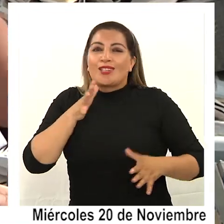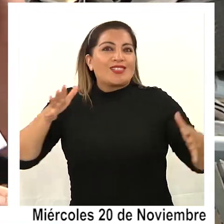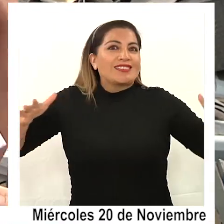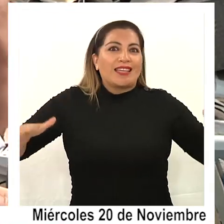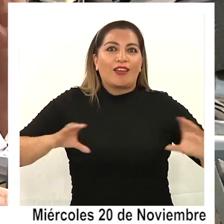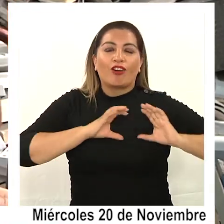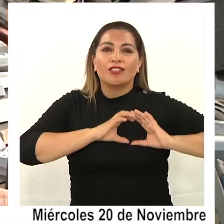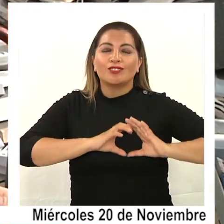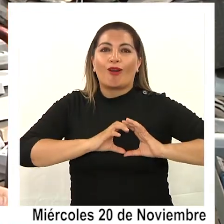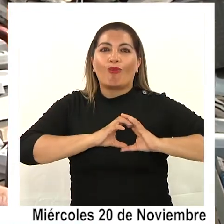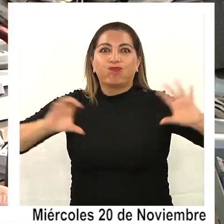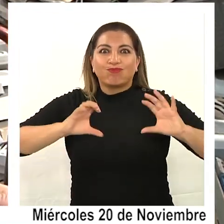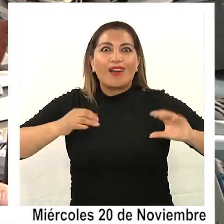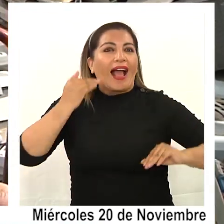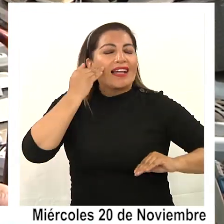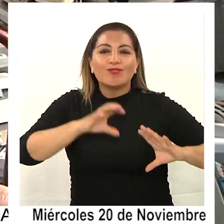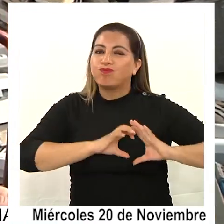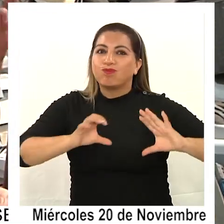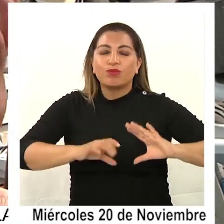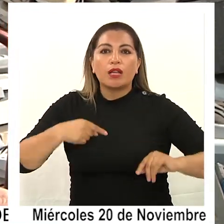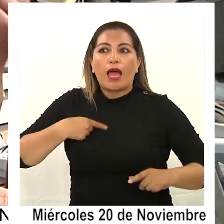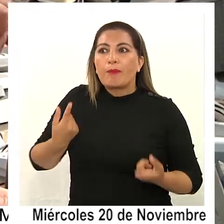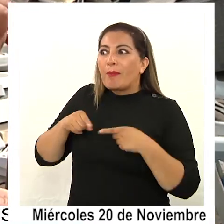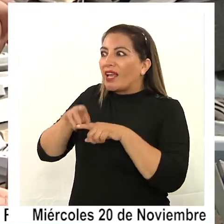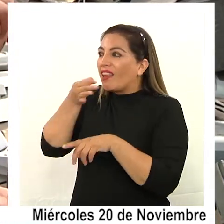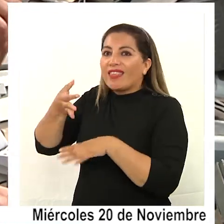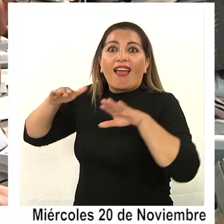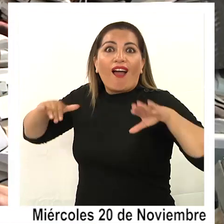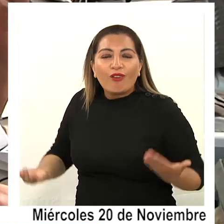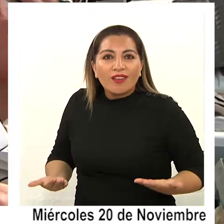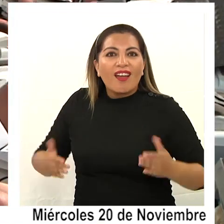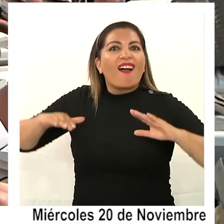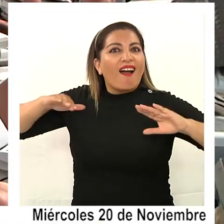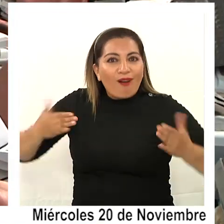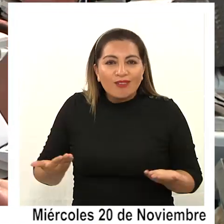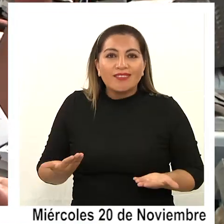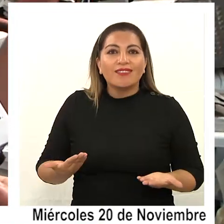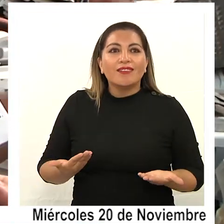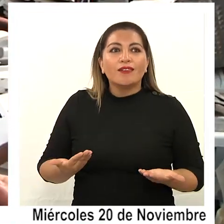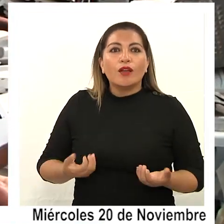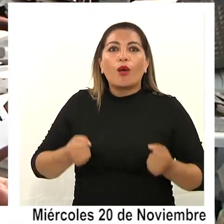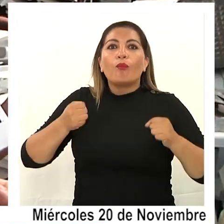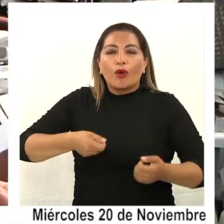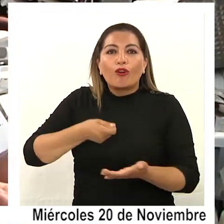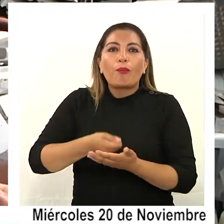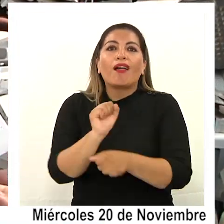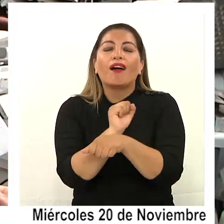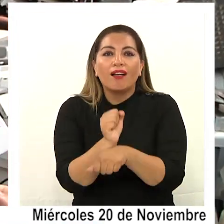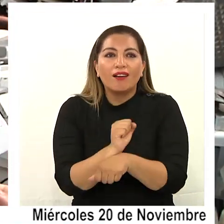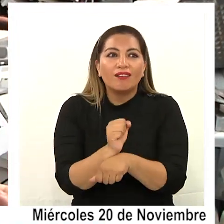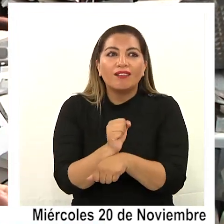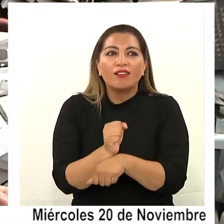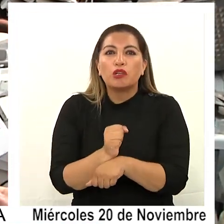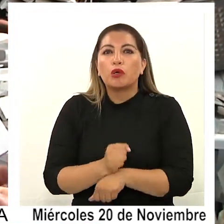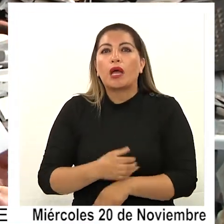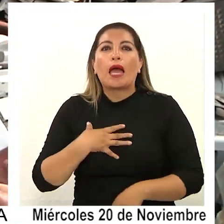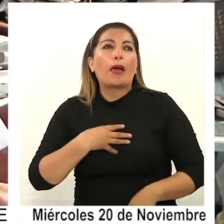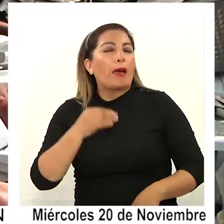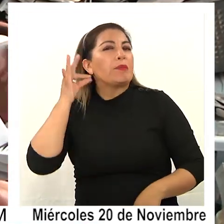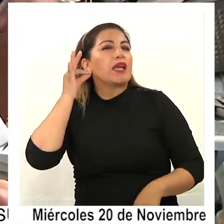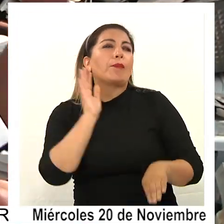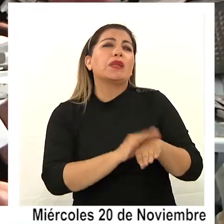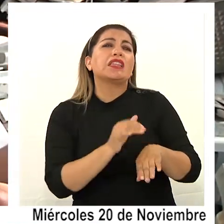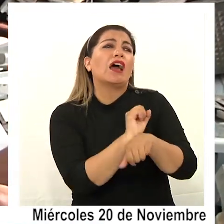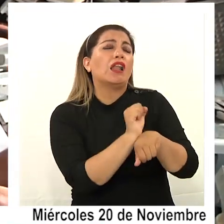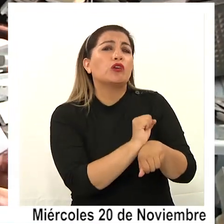el corazón casi me explotó porque yo le dije a mi pareja, ahora, ahora podemos comprarnos el vehículo, ya no vamos a tener que pedirle a mi hija que nos